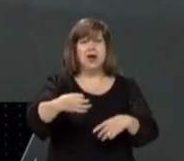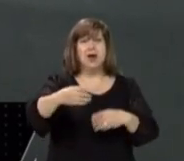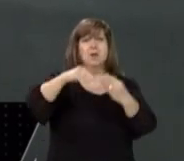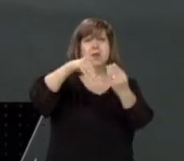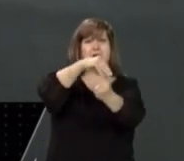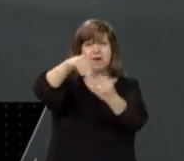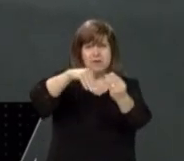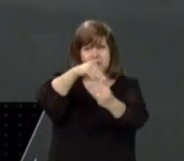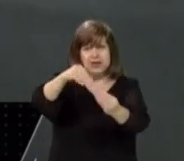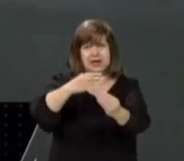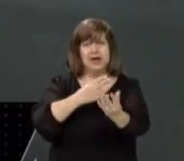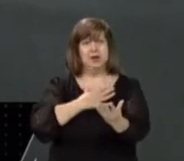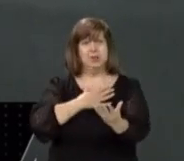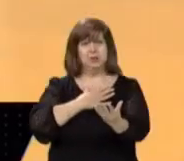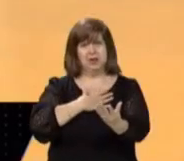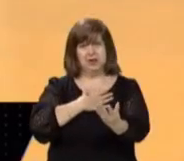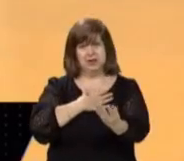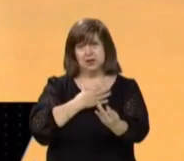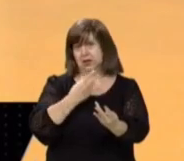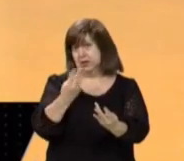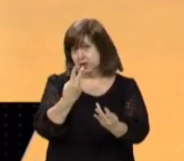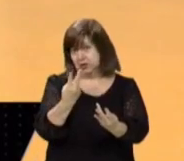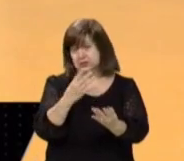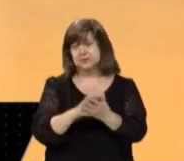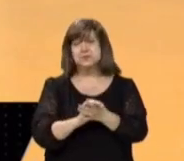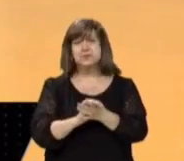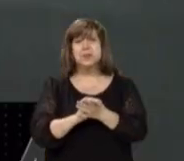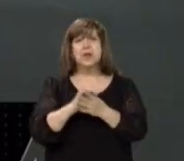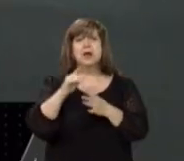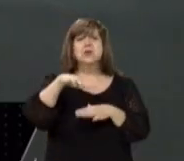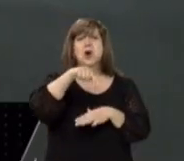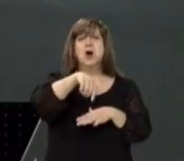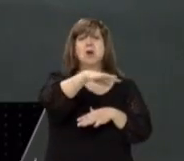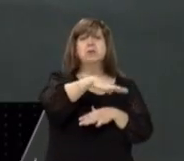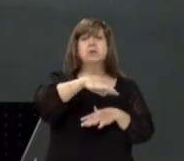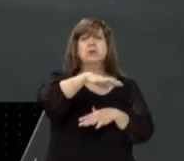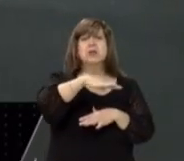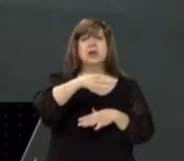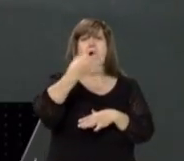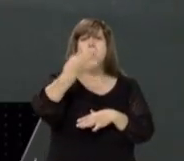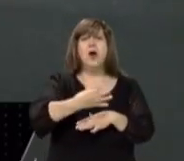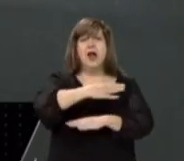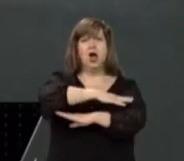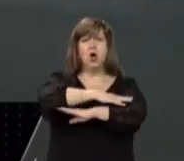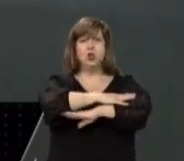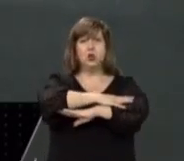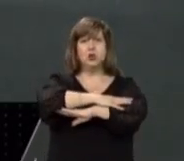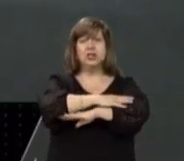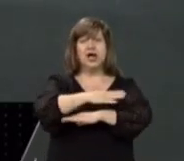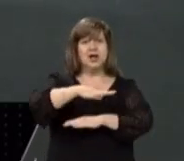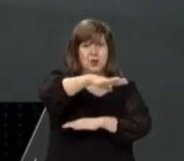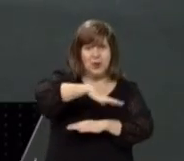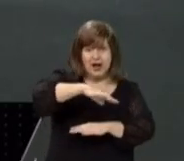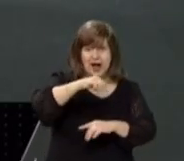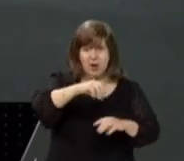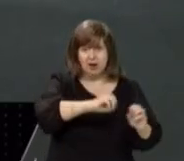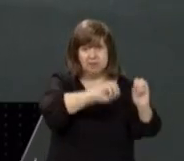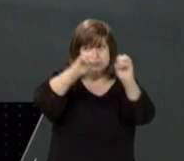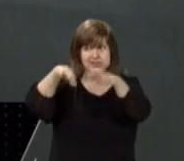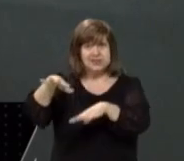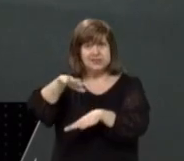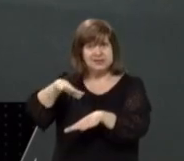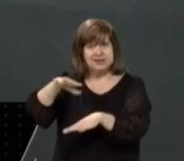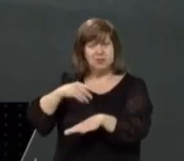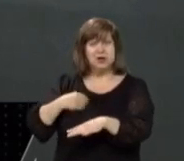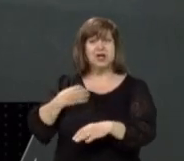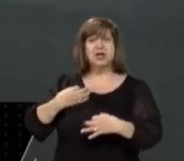único que siempre están. Ahora estoy en un sector de buena conducta, de confianza. Por